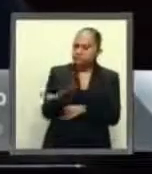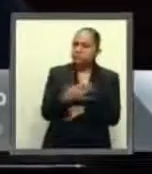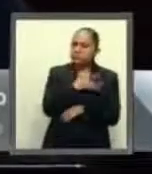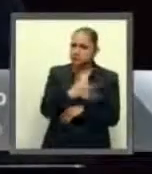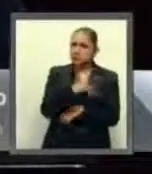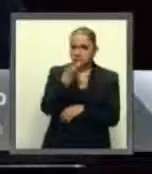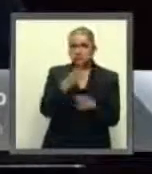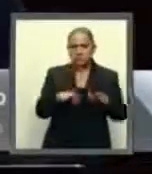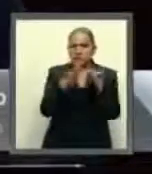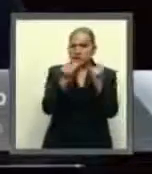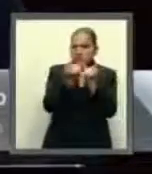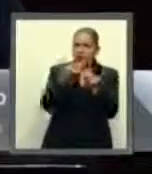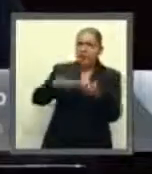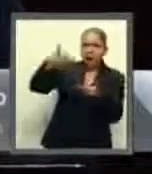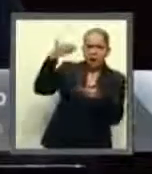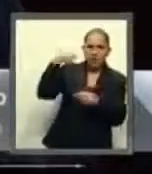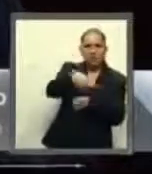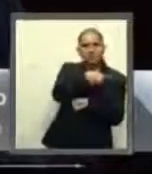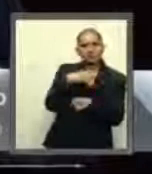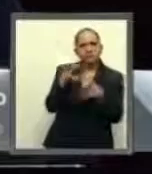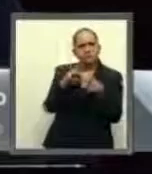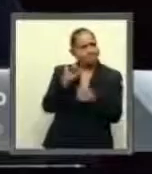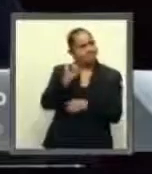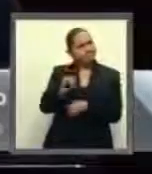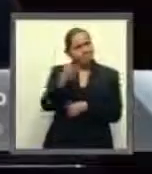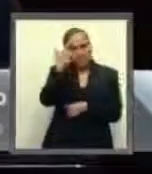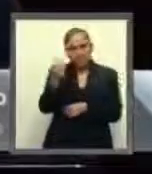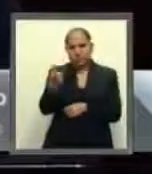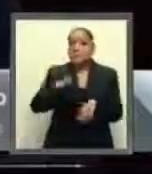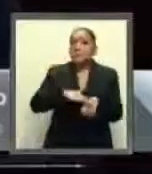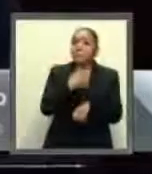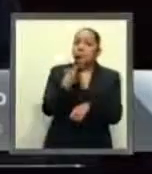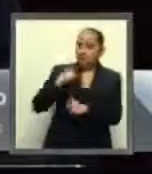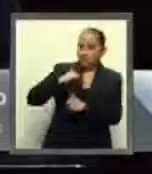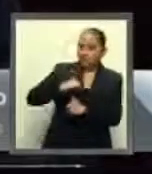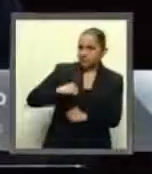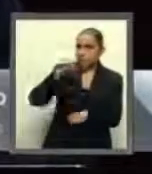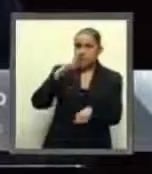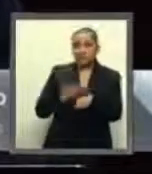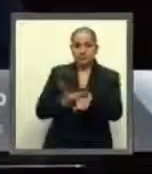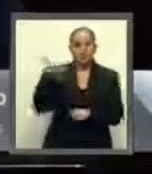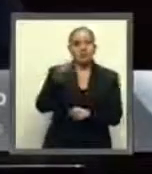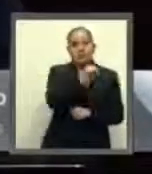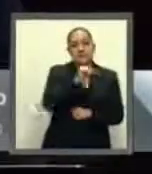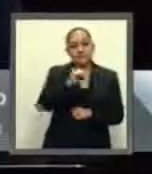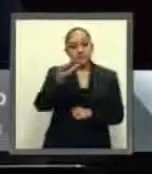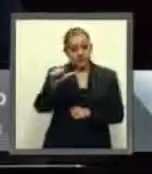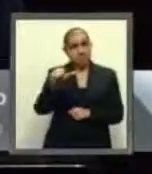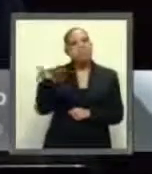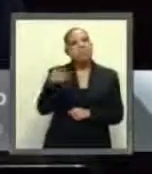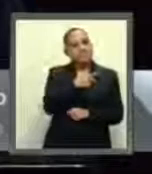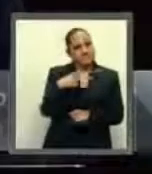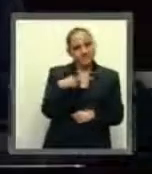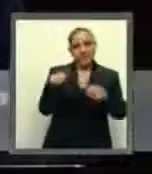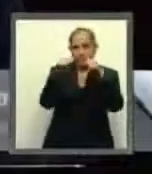en pronunciamientos anteriores. Debido a que es responsabilidad de la Secretaría de Salud garantizar la atención en